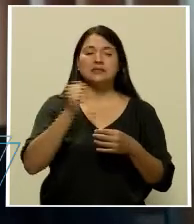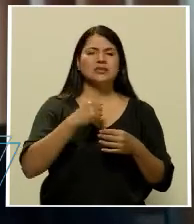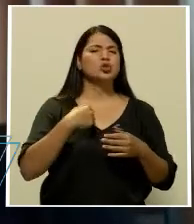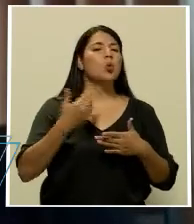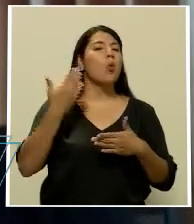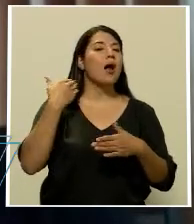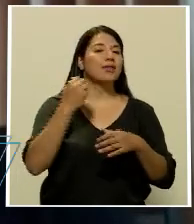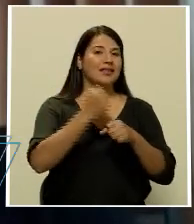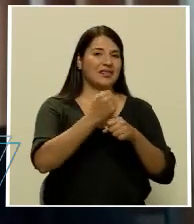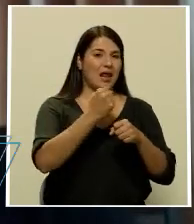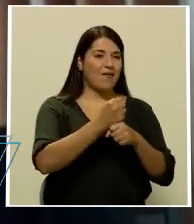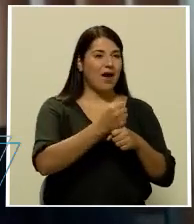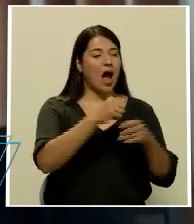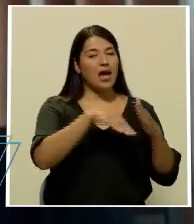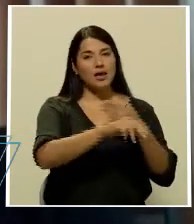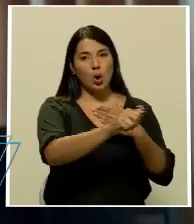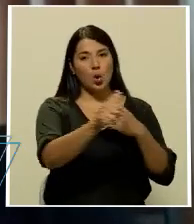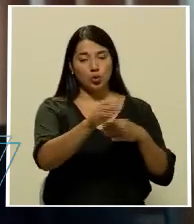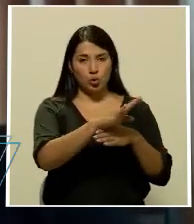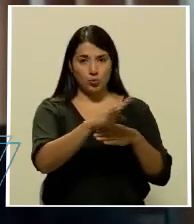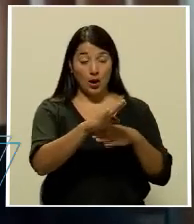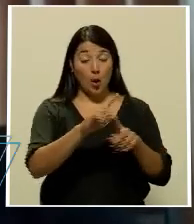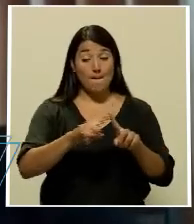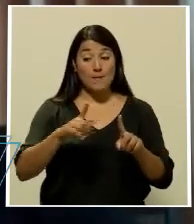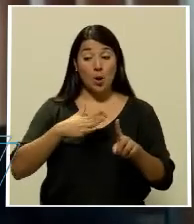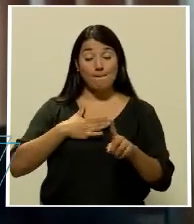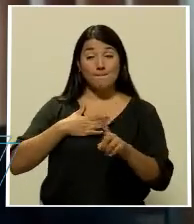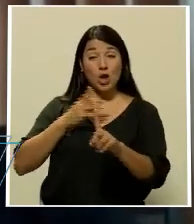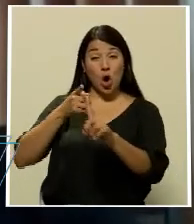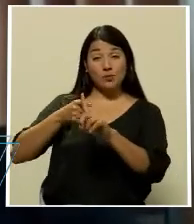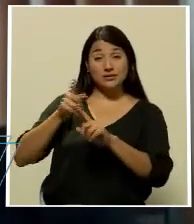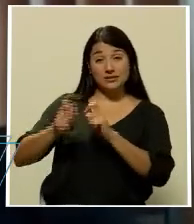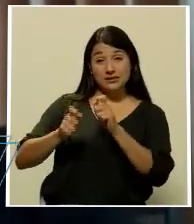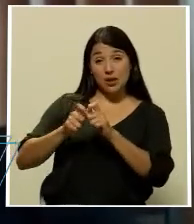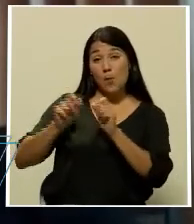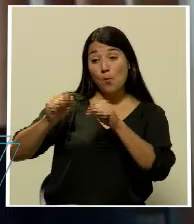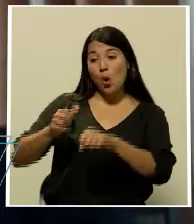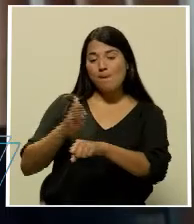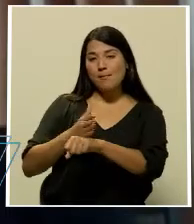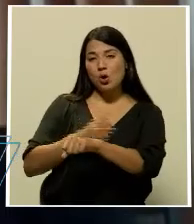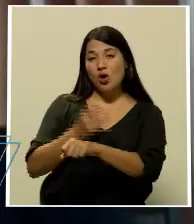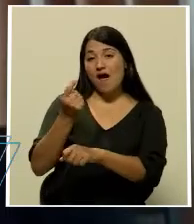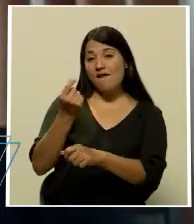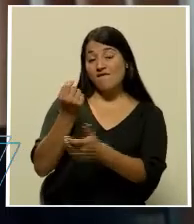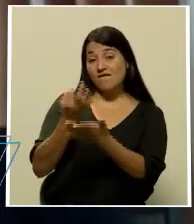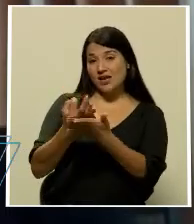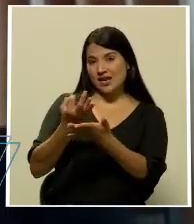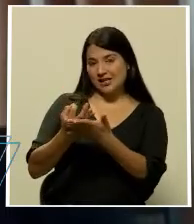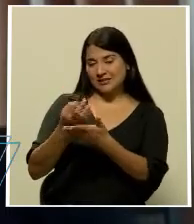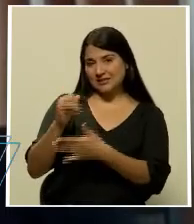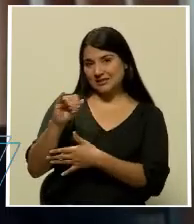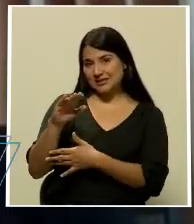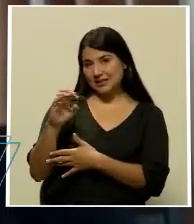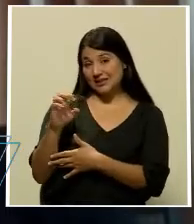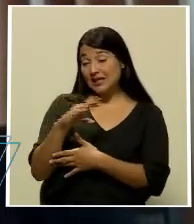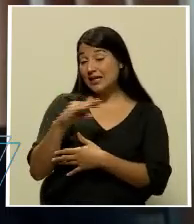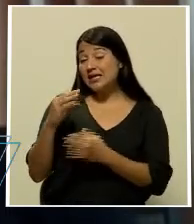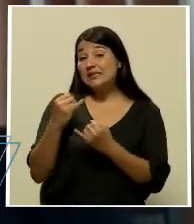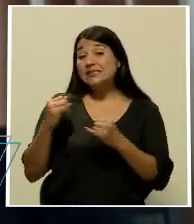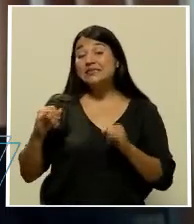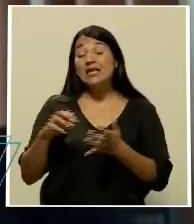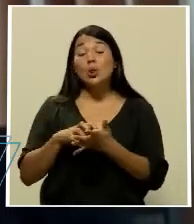entre otros específicos dentro de la gerencia, es fortalecer las finanzas del instituto y sin duda alguna